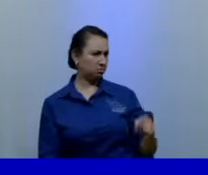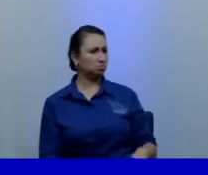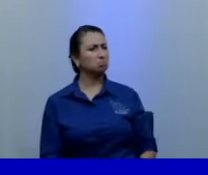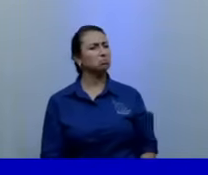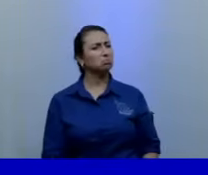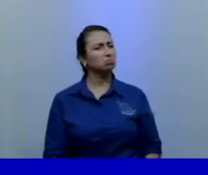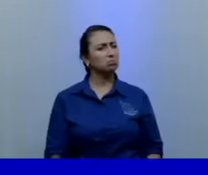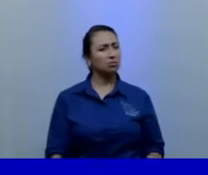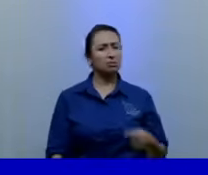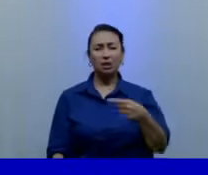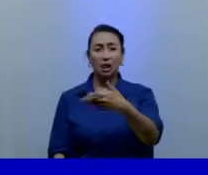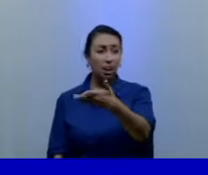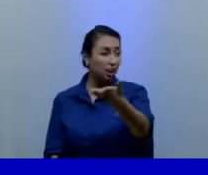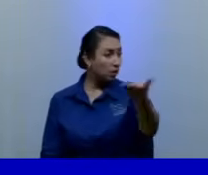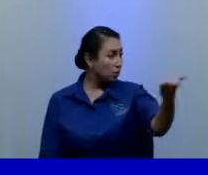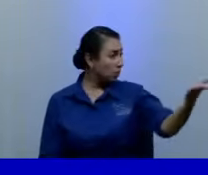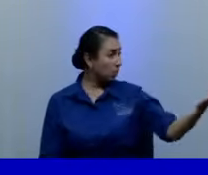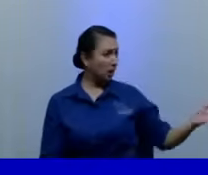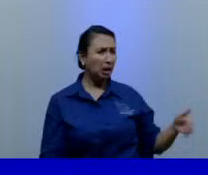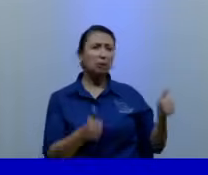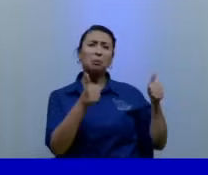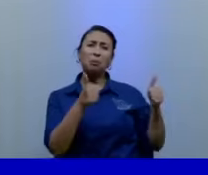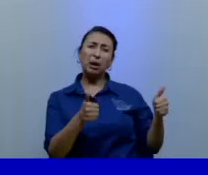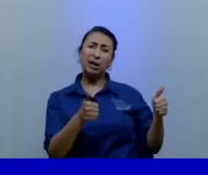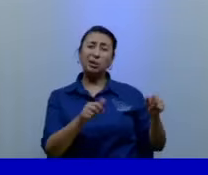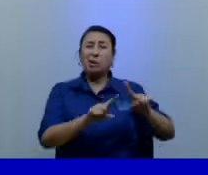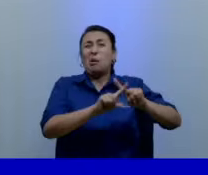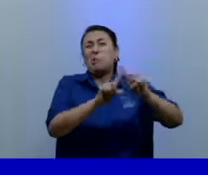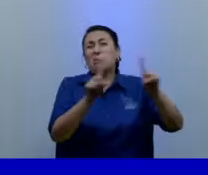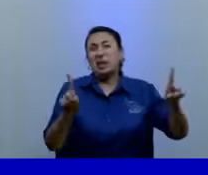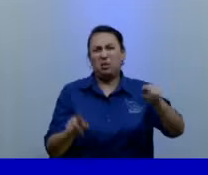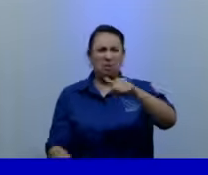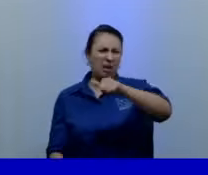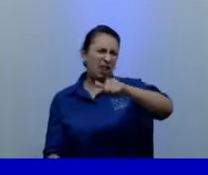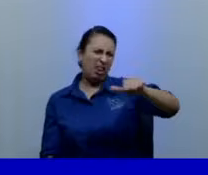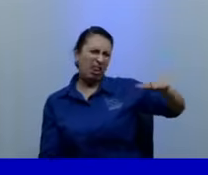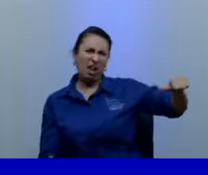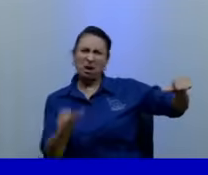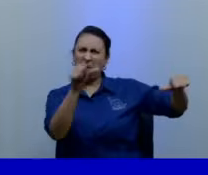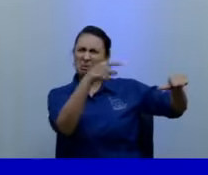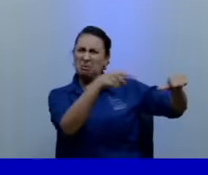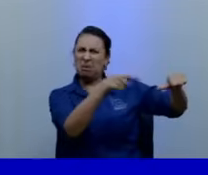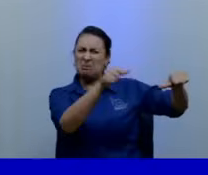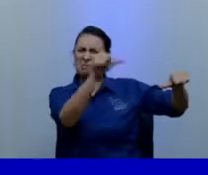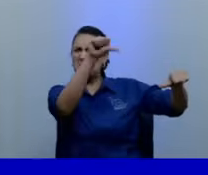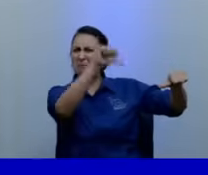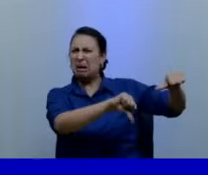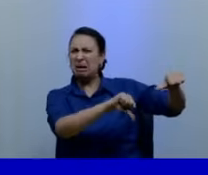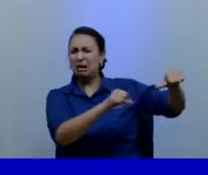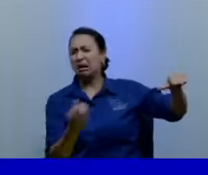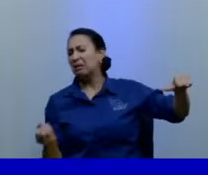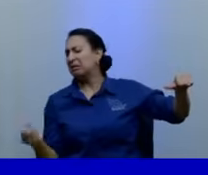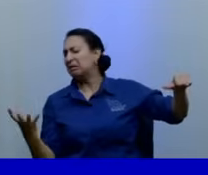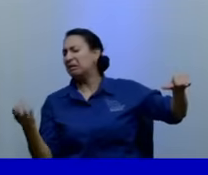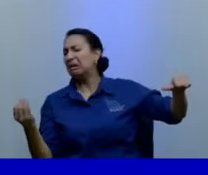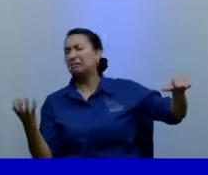Como mi señor ve, pero el agua es mala y la tierra es estéril.